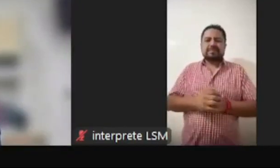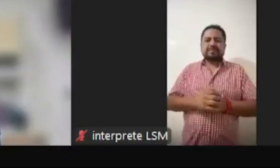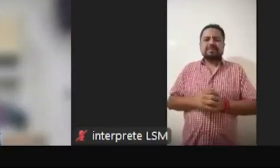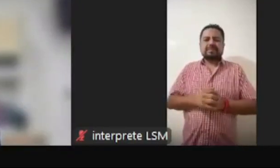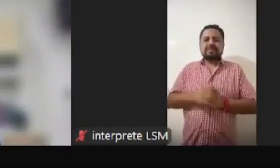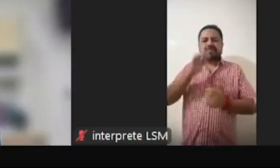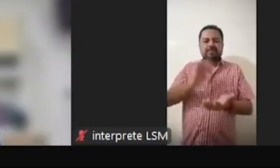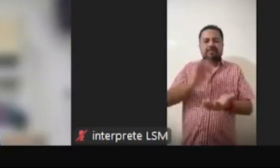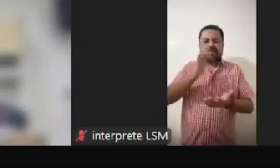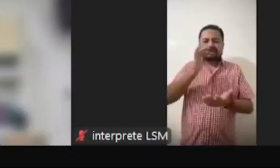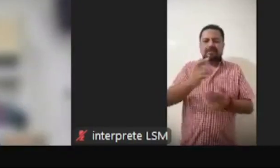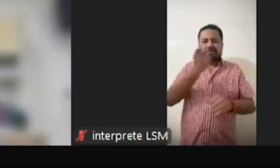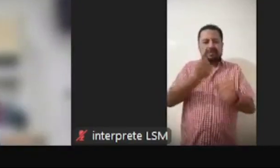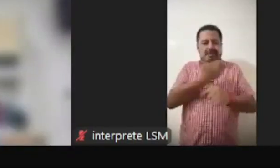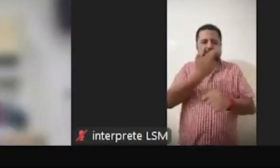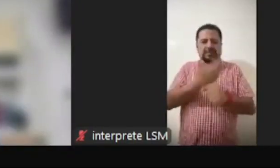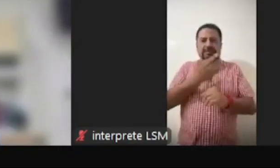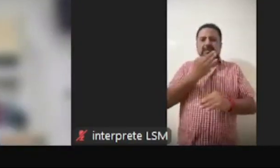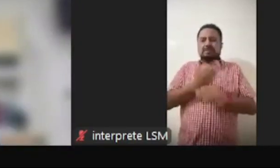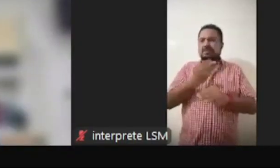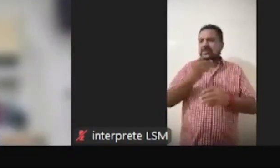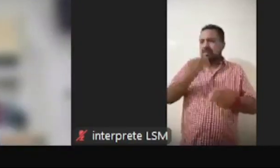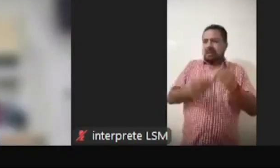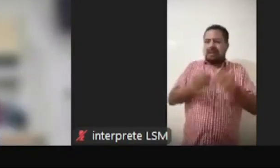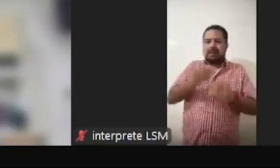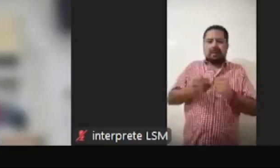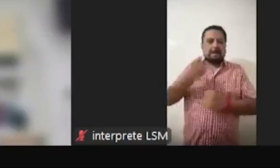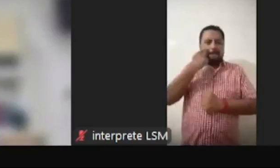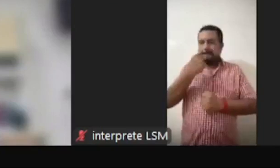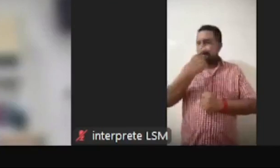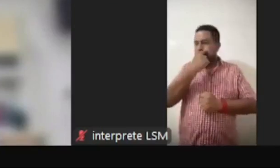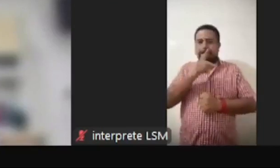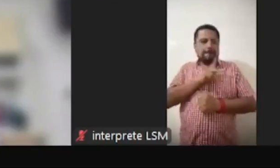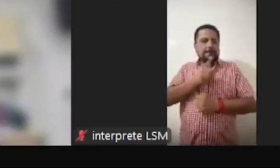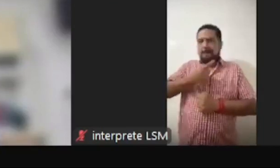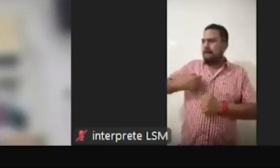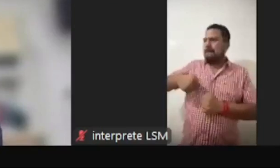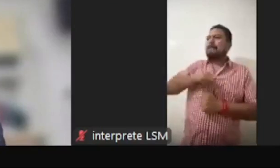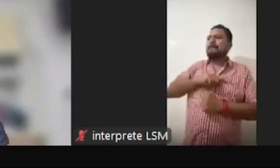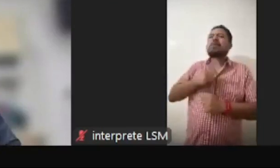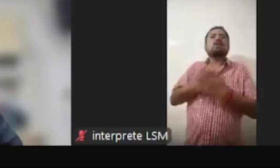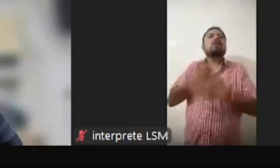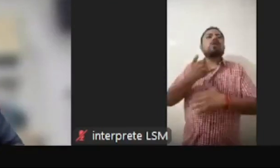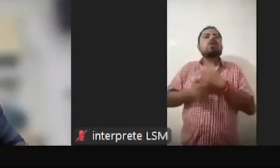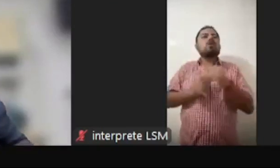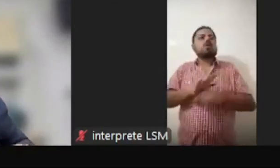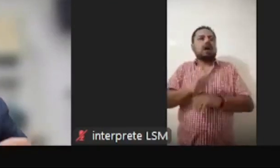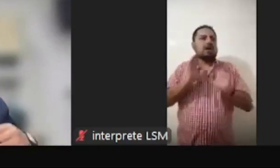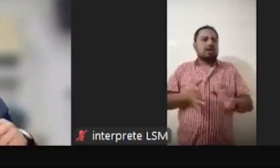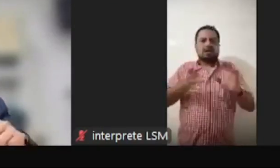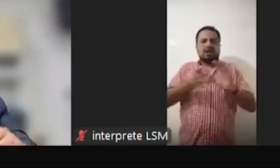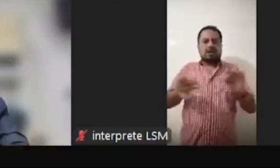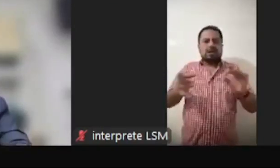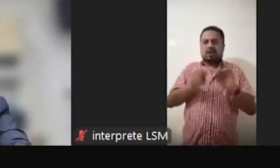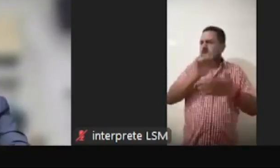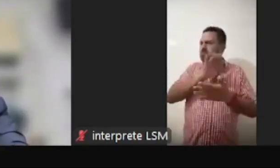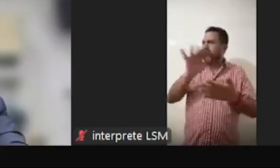Gracias, secretario. Magistradas, magistrado, esta consideración de ustedes el proyecto del que se ha dado cuenta.